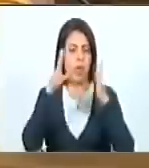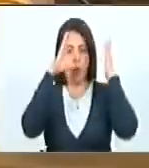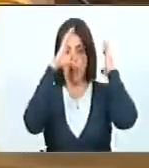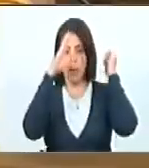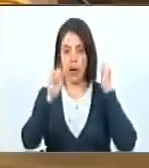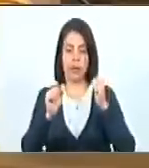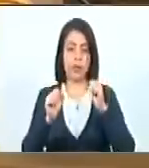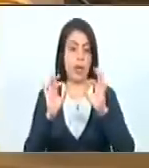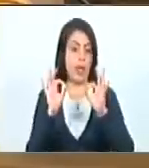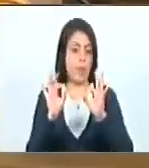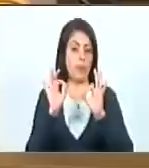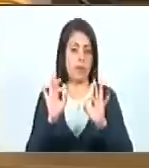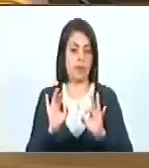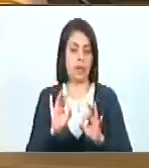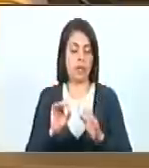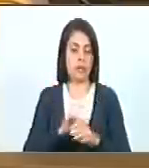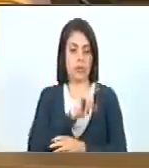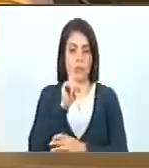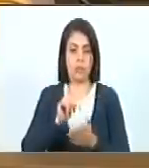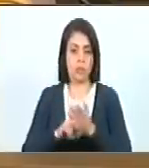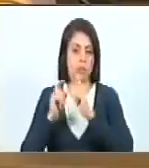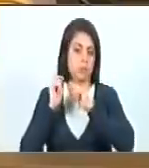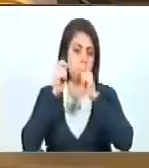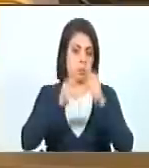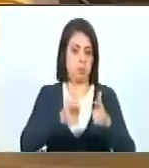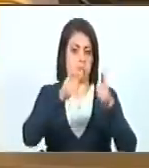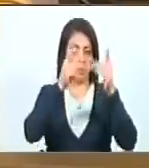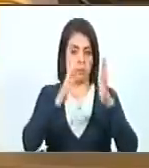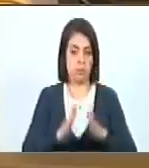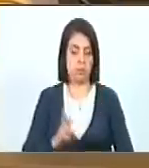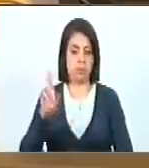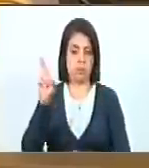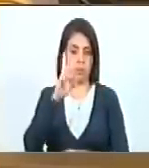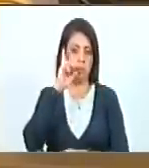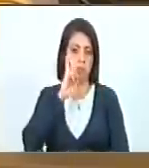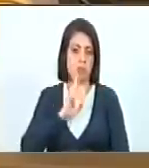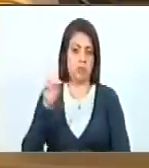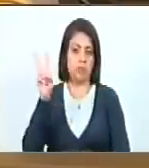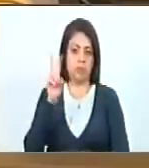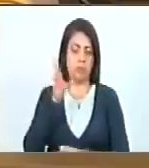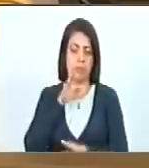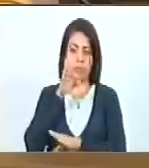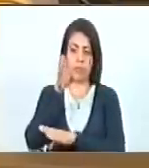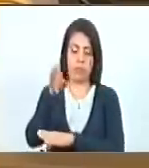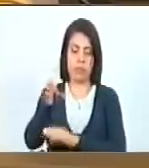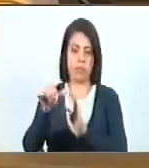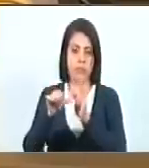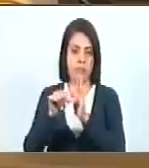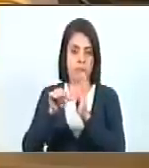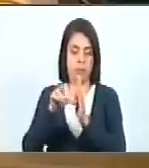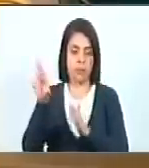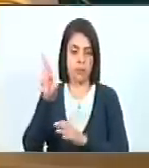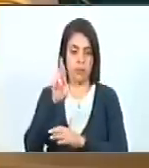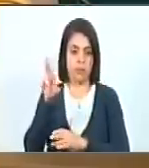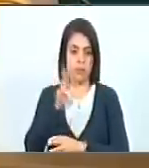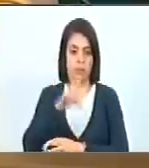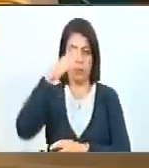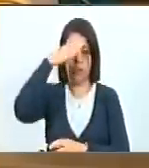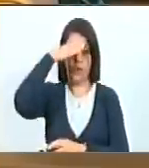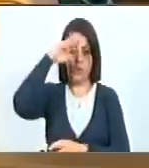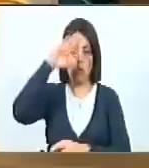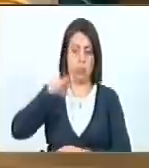embajador extraordinario y plenipotenciario de la República Bolivariana de Venezuela ante la República de